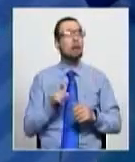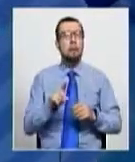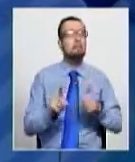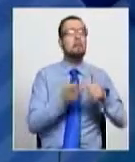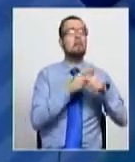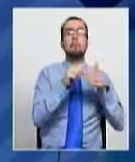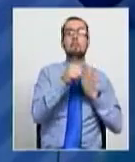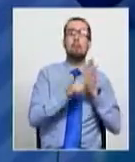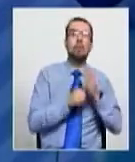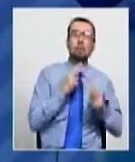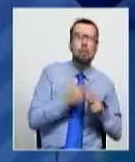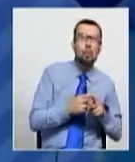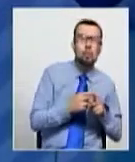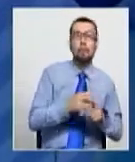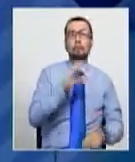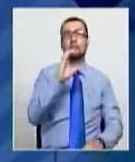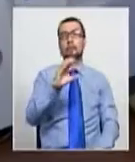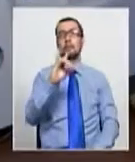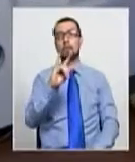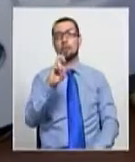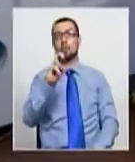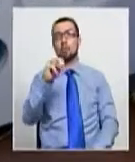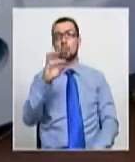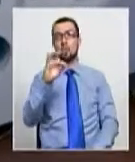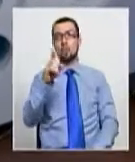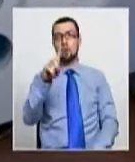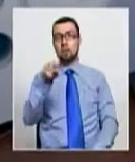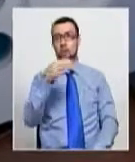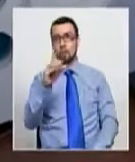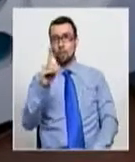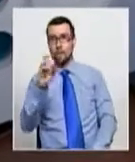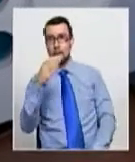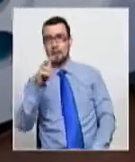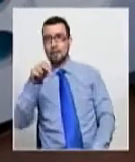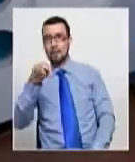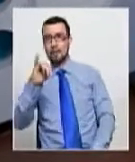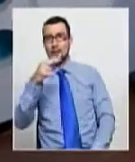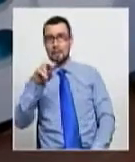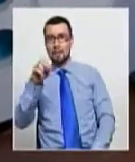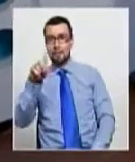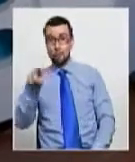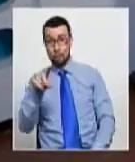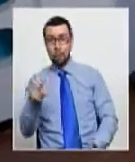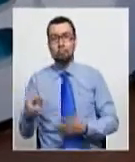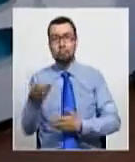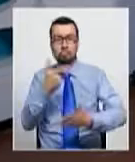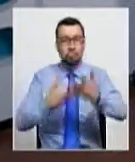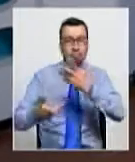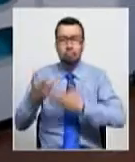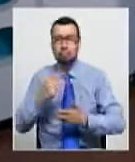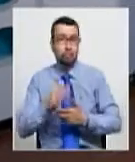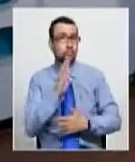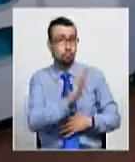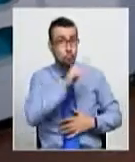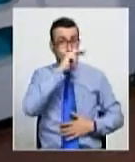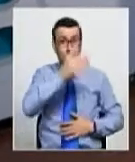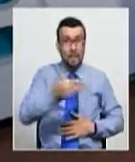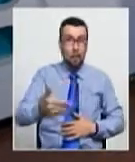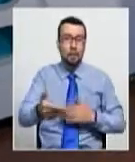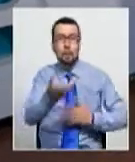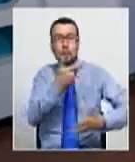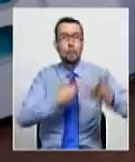y efectivamente es hecho con niños y para niños este programa busca